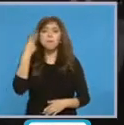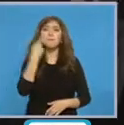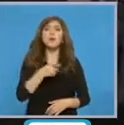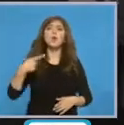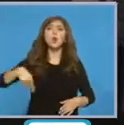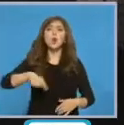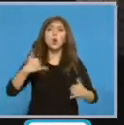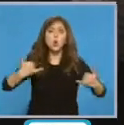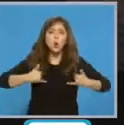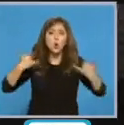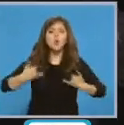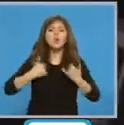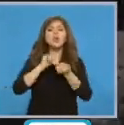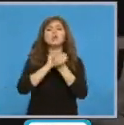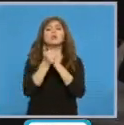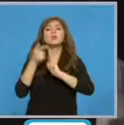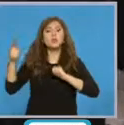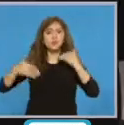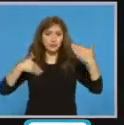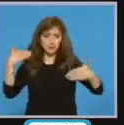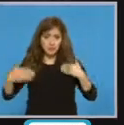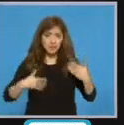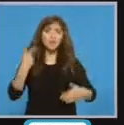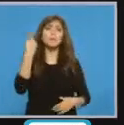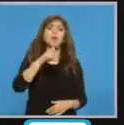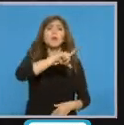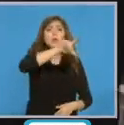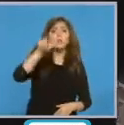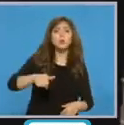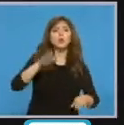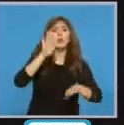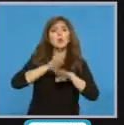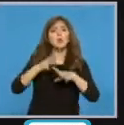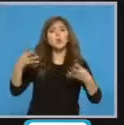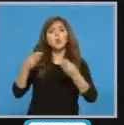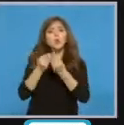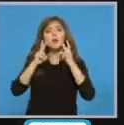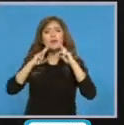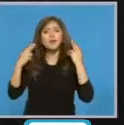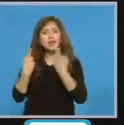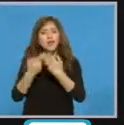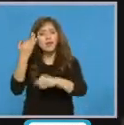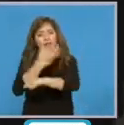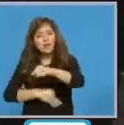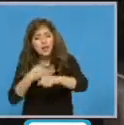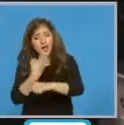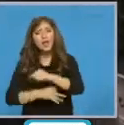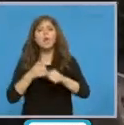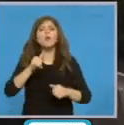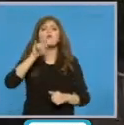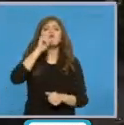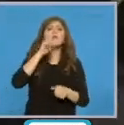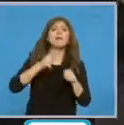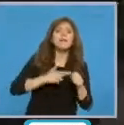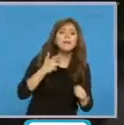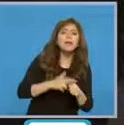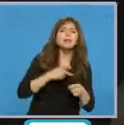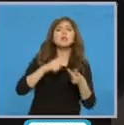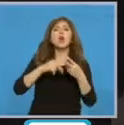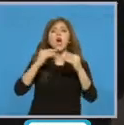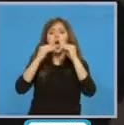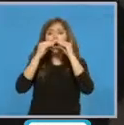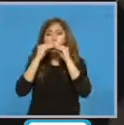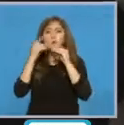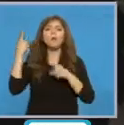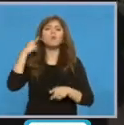jóvenes? Pues normalmente había tardeadas en diferentes lugares muy sanas, con puros refresquitos, sándwiches y musiquita sabrosa